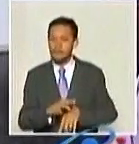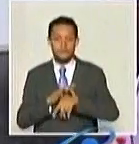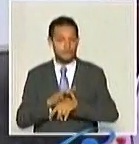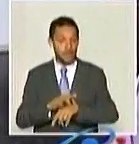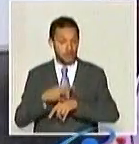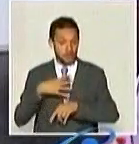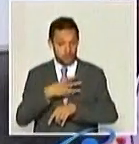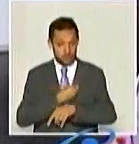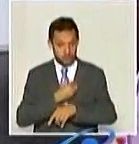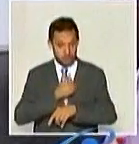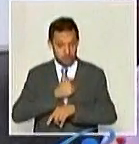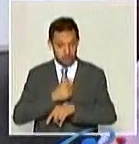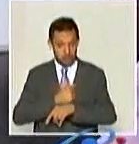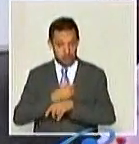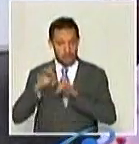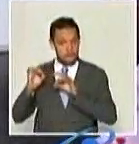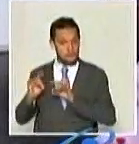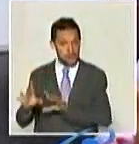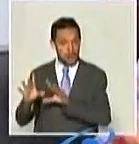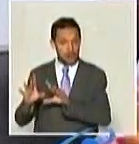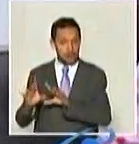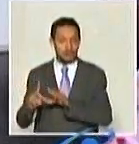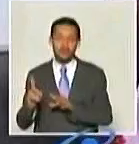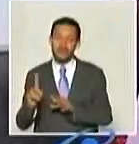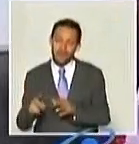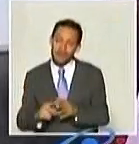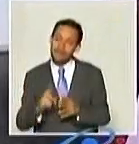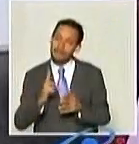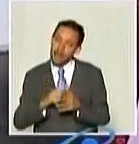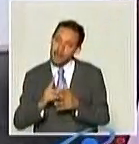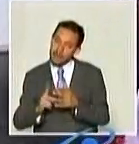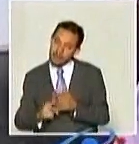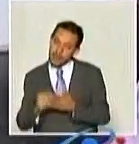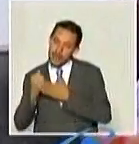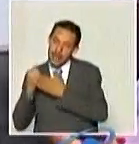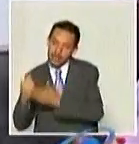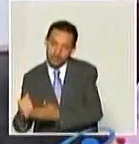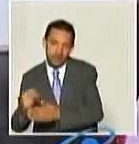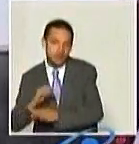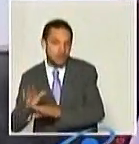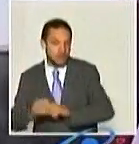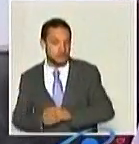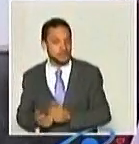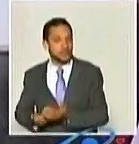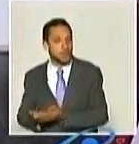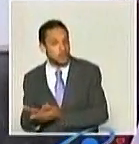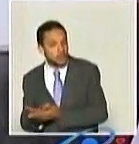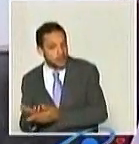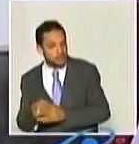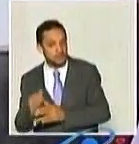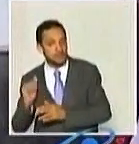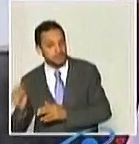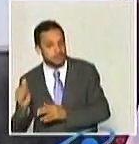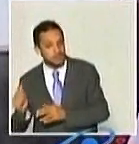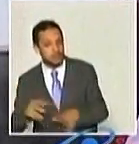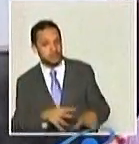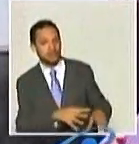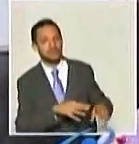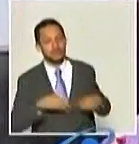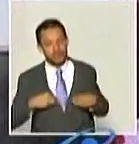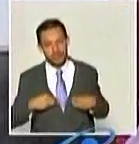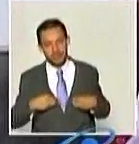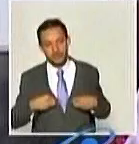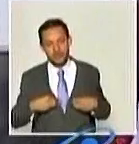aliviamos. Nosotros hacemos unas ayudas terapéuticas, unas recomendaciones. Pero quien realmente debe